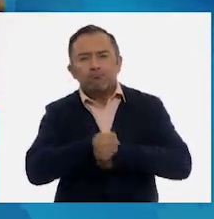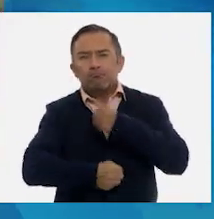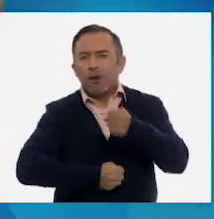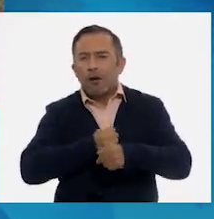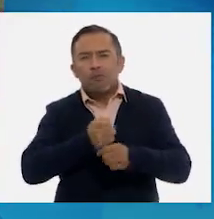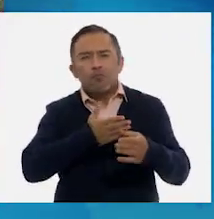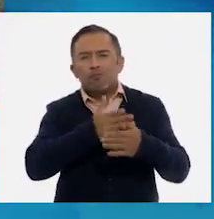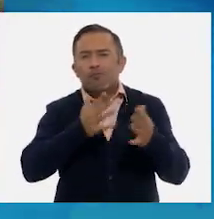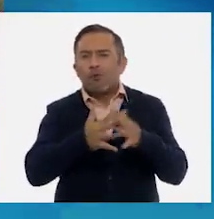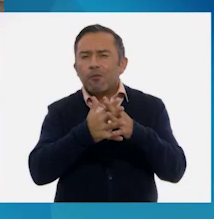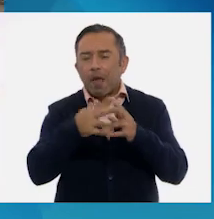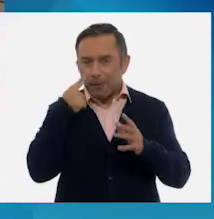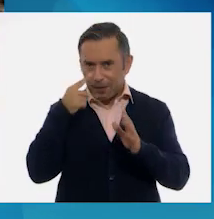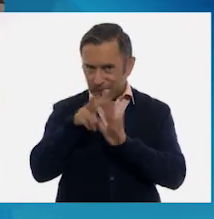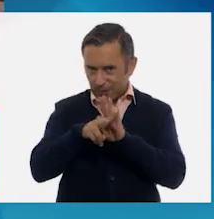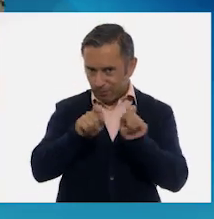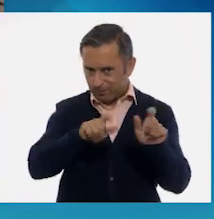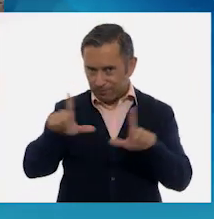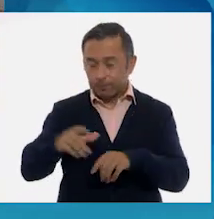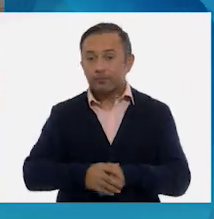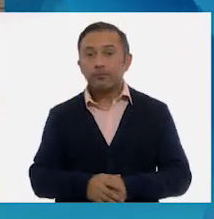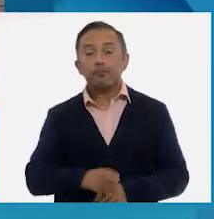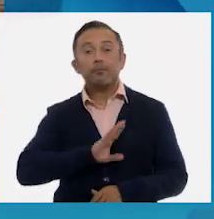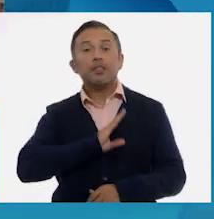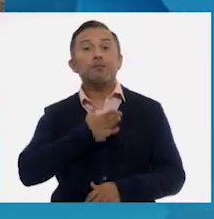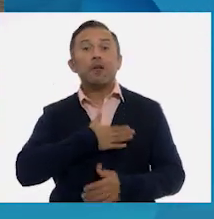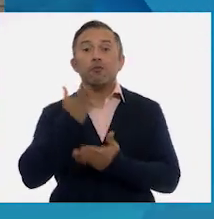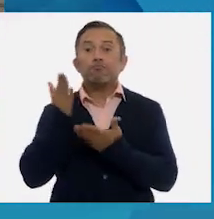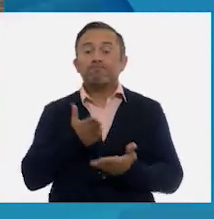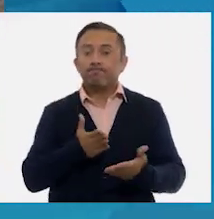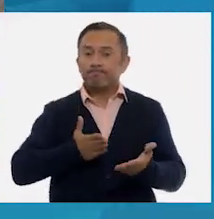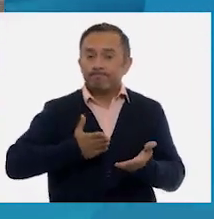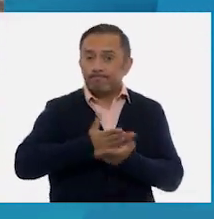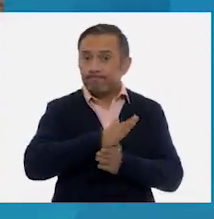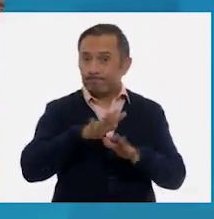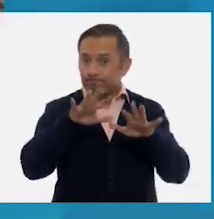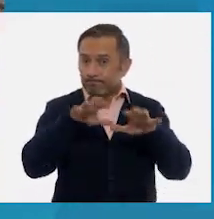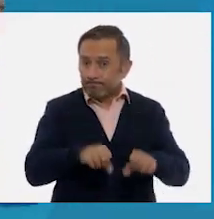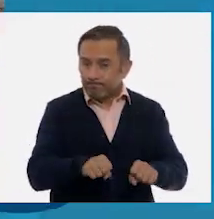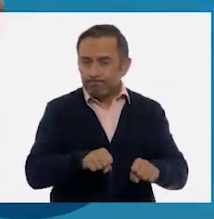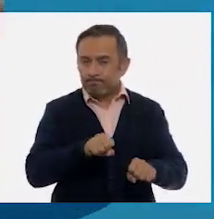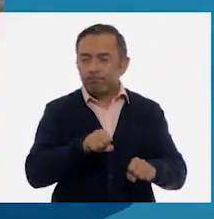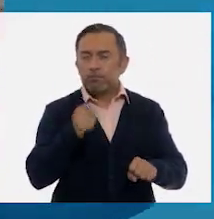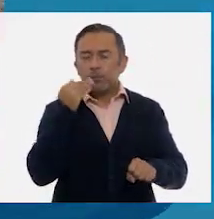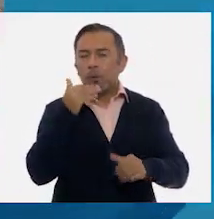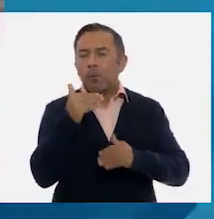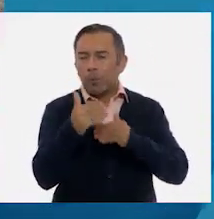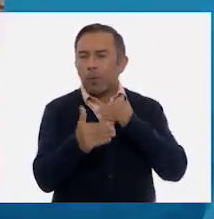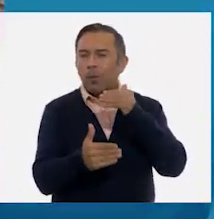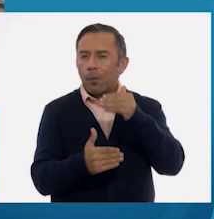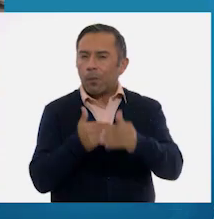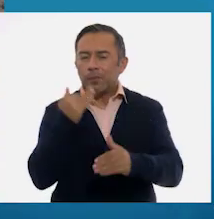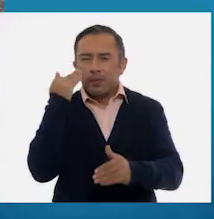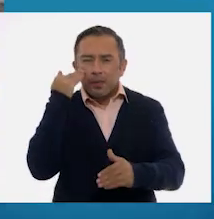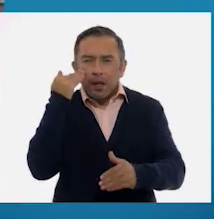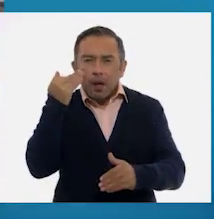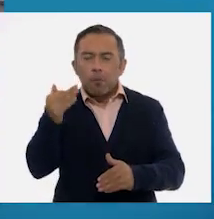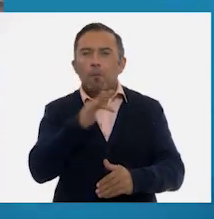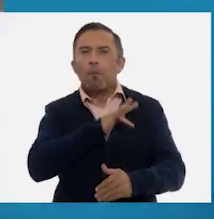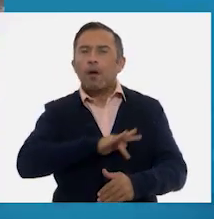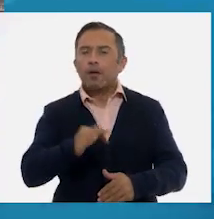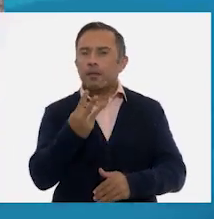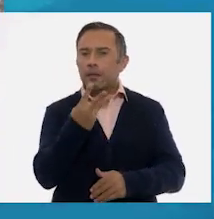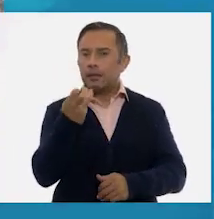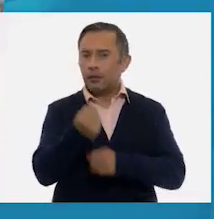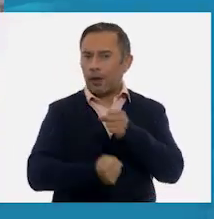conquista y la colonización fue un largo proceso que duró aproximadamente 300 años, desde